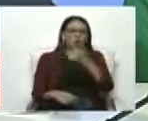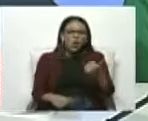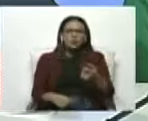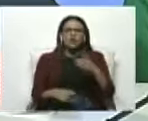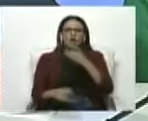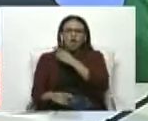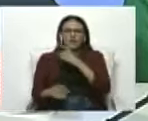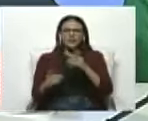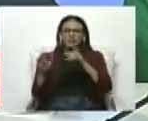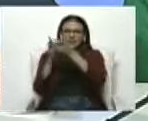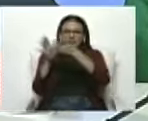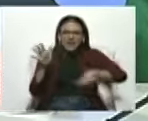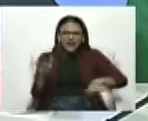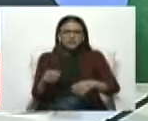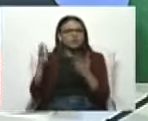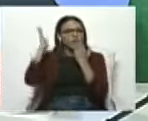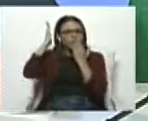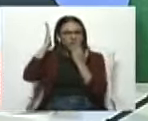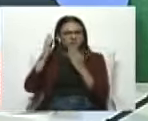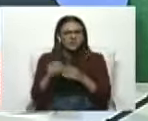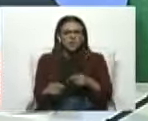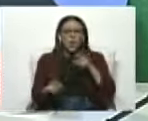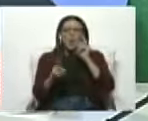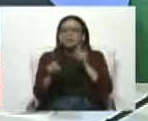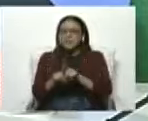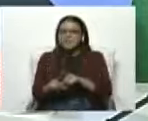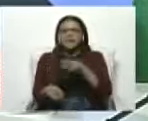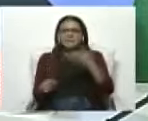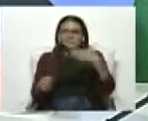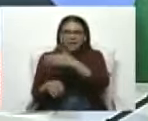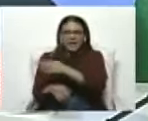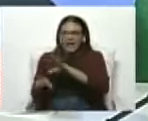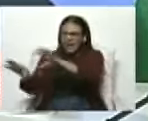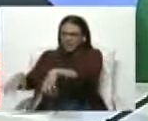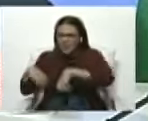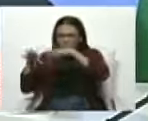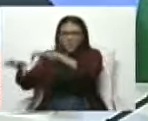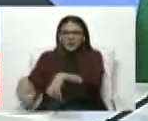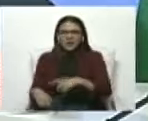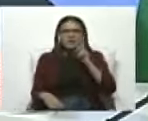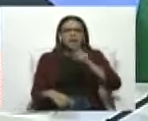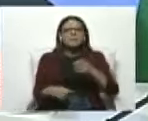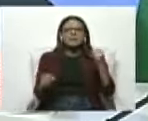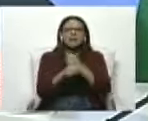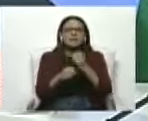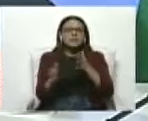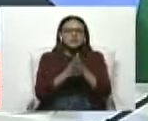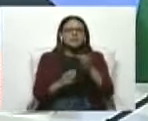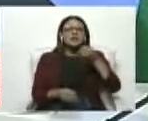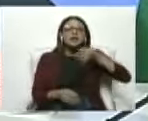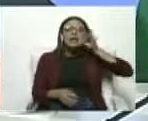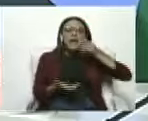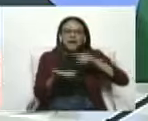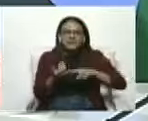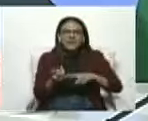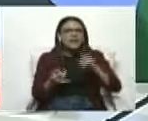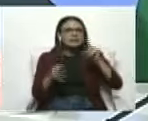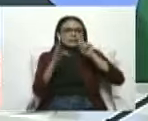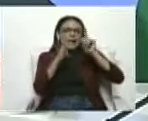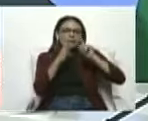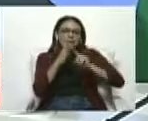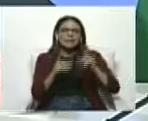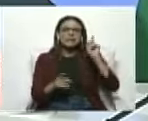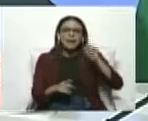media, pueblos indígenas, pescadores, discapacidad, cafetaleros, ecologistas, afrodescendientes, diversidad